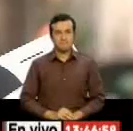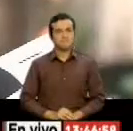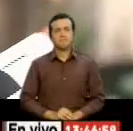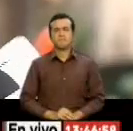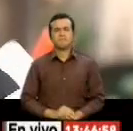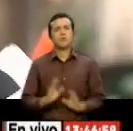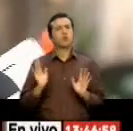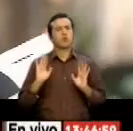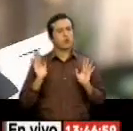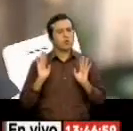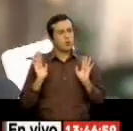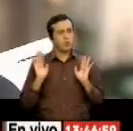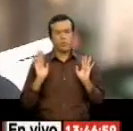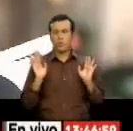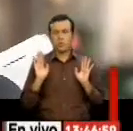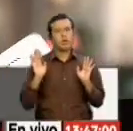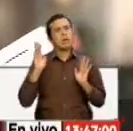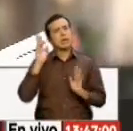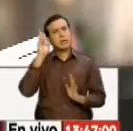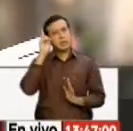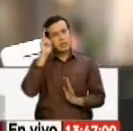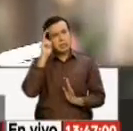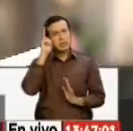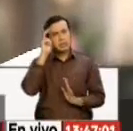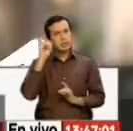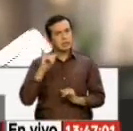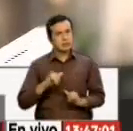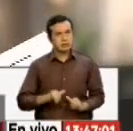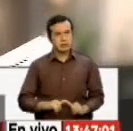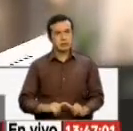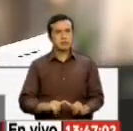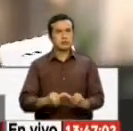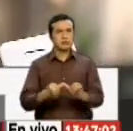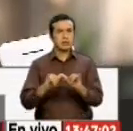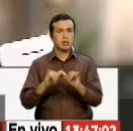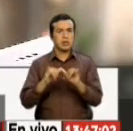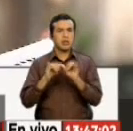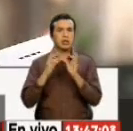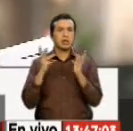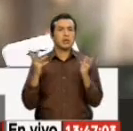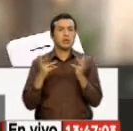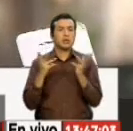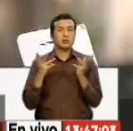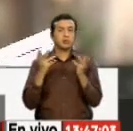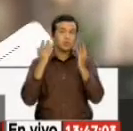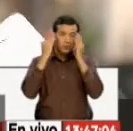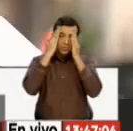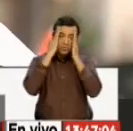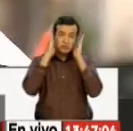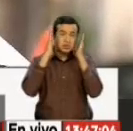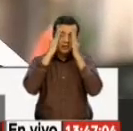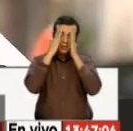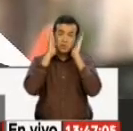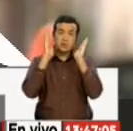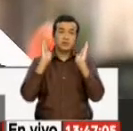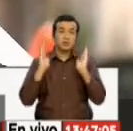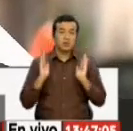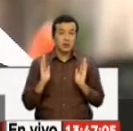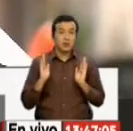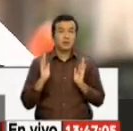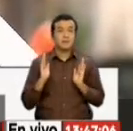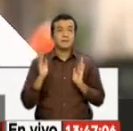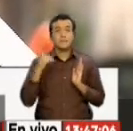No. Todavía no. Creo que todavía mi futuro es incierto. No sé qué es lo que vaya a pasar. Lo